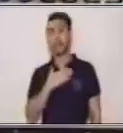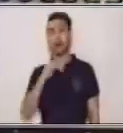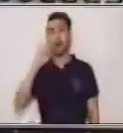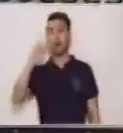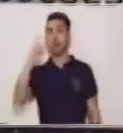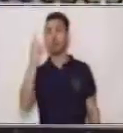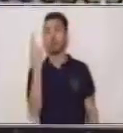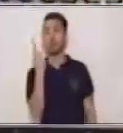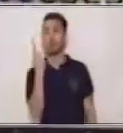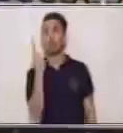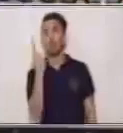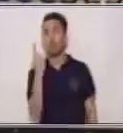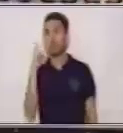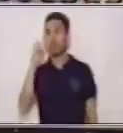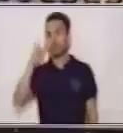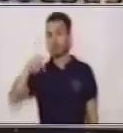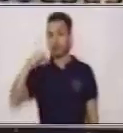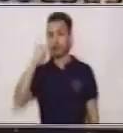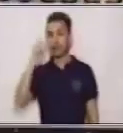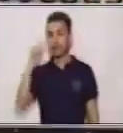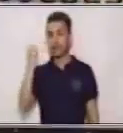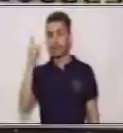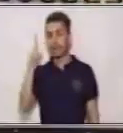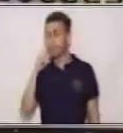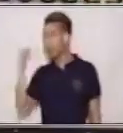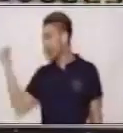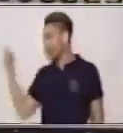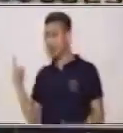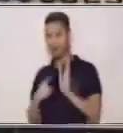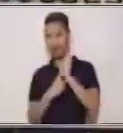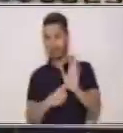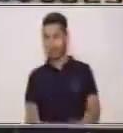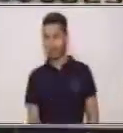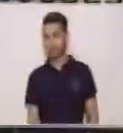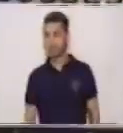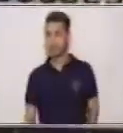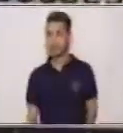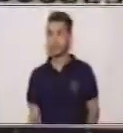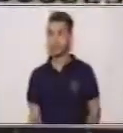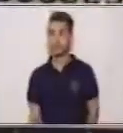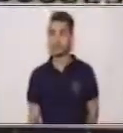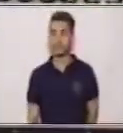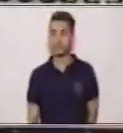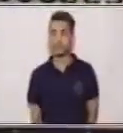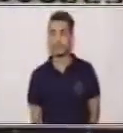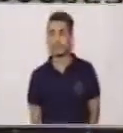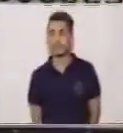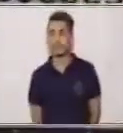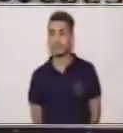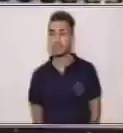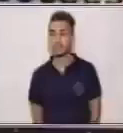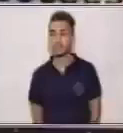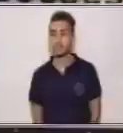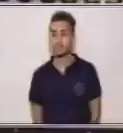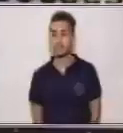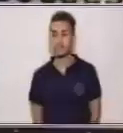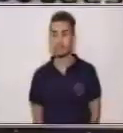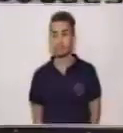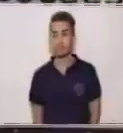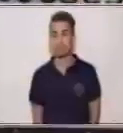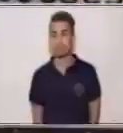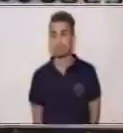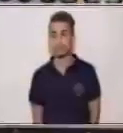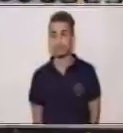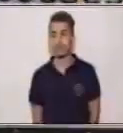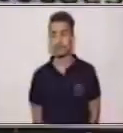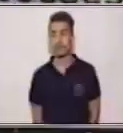unidad. Muy bien, excelente para ti. Luego, cuando ya he dividido